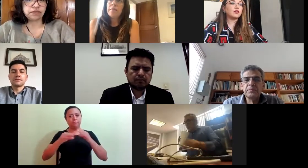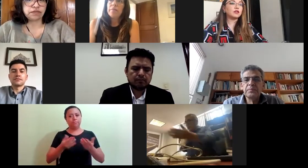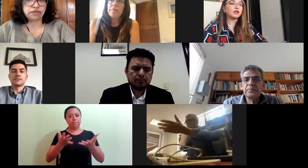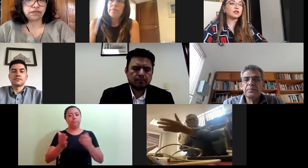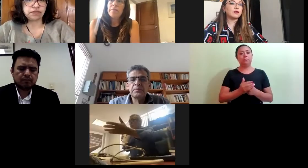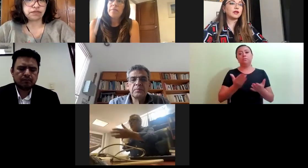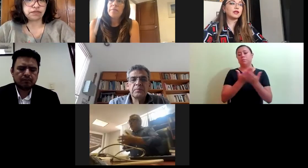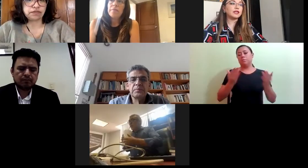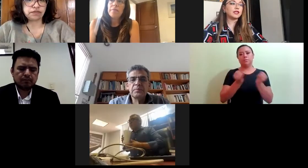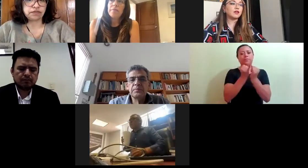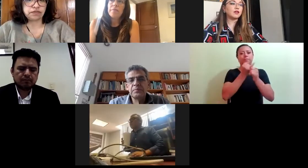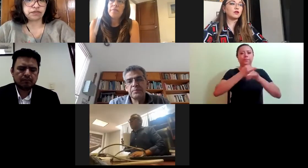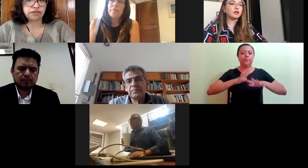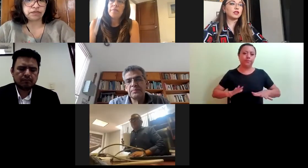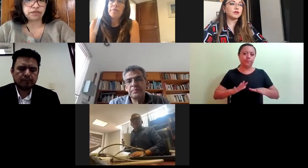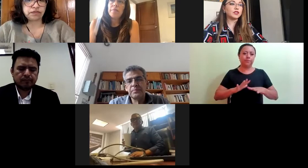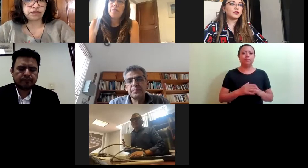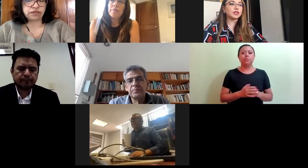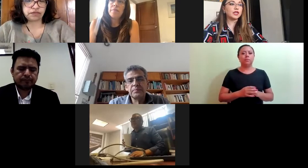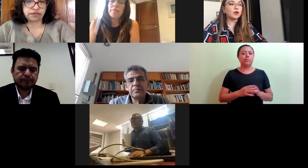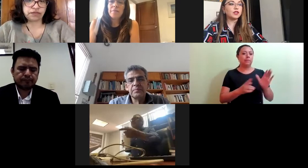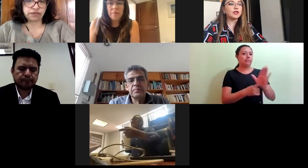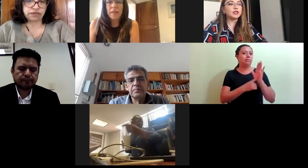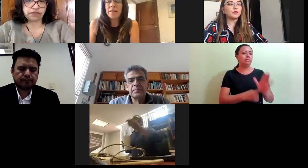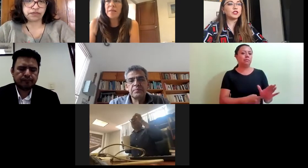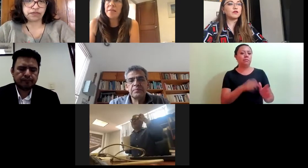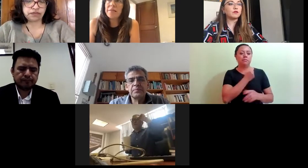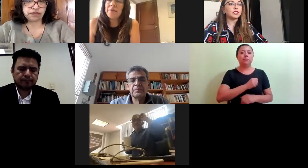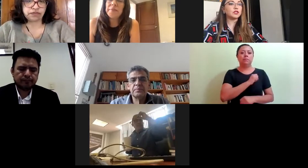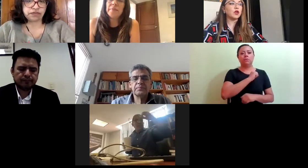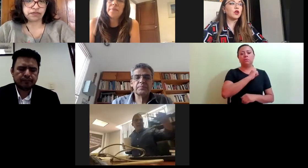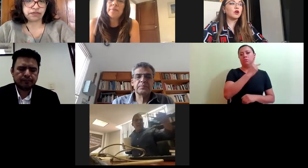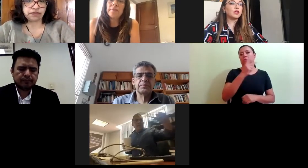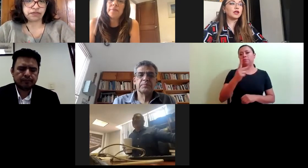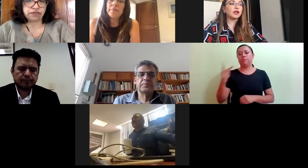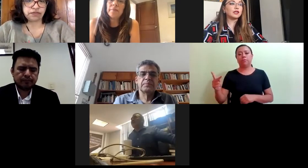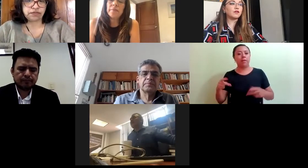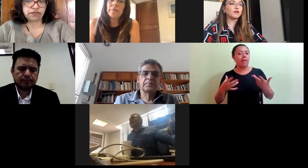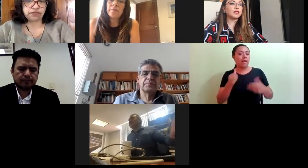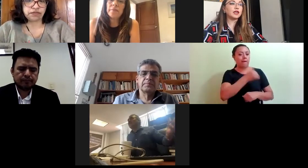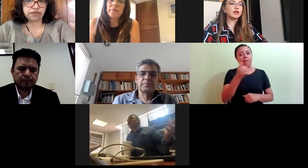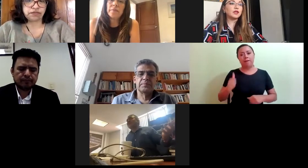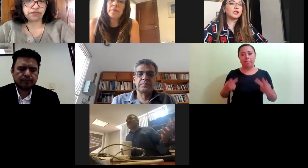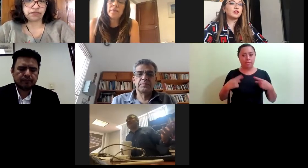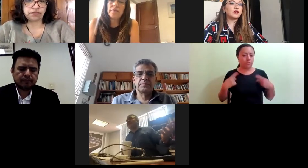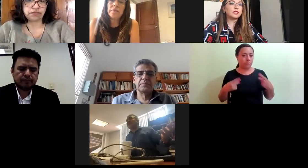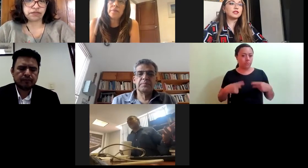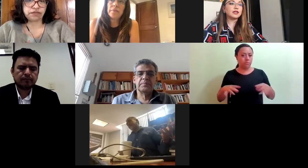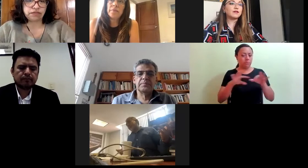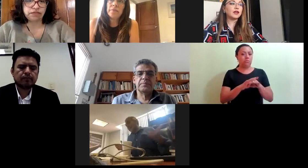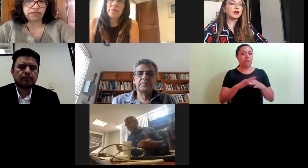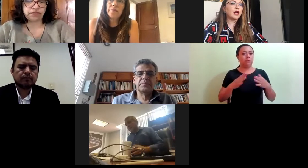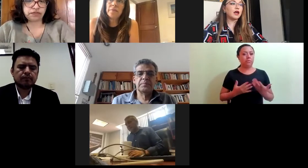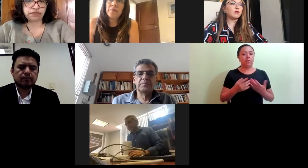de que los datos que revelan el estado de salud de las personas encuadran en el supuesto de información con el carácter de confidencial, y toda vez que